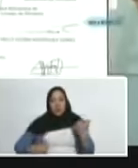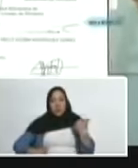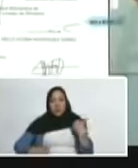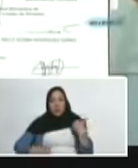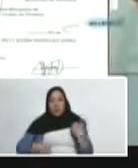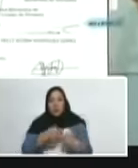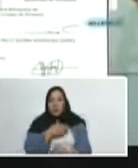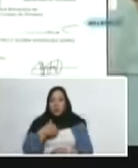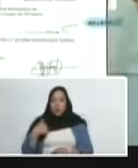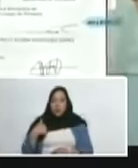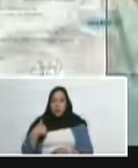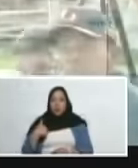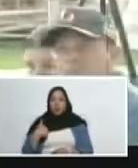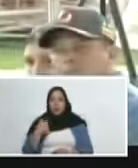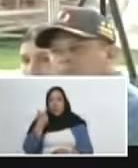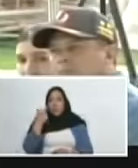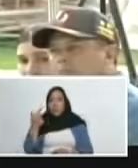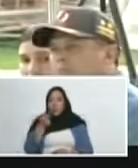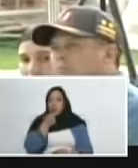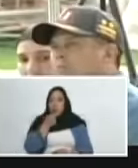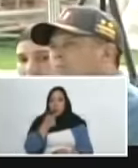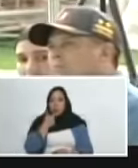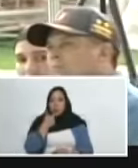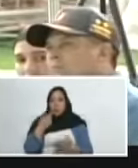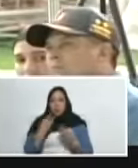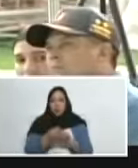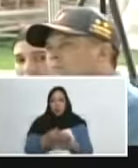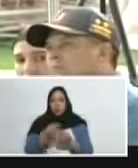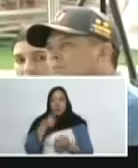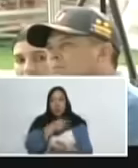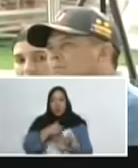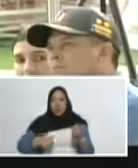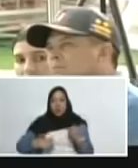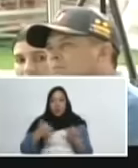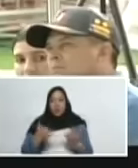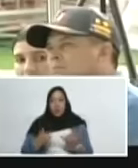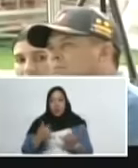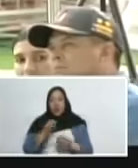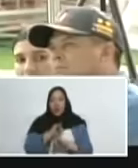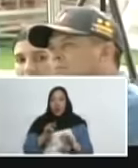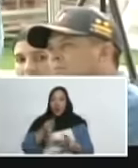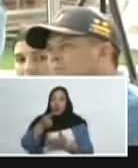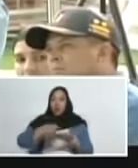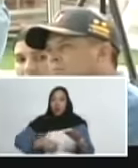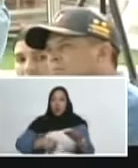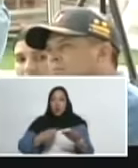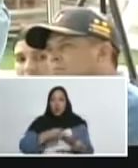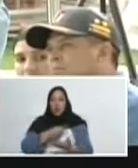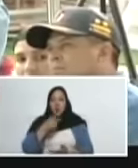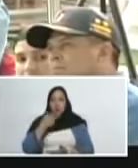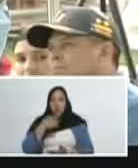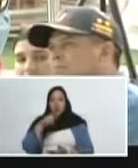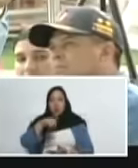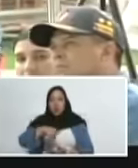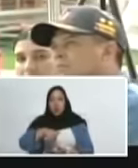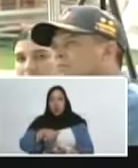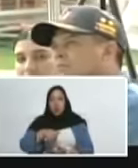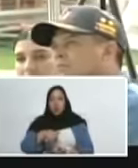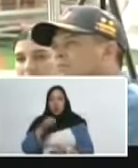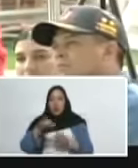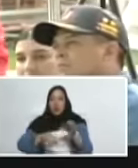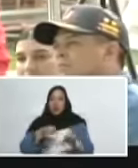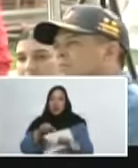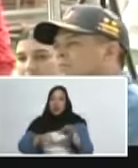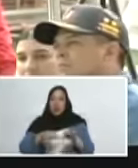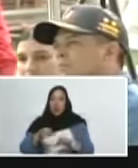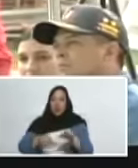solamente quisiera decir, viendo esta maravilla en la que nos encontramos y en presencia de este decreto ya firmado por usted, durante el siglo